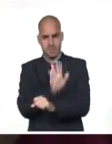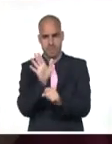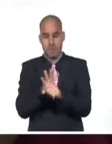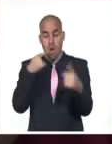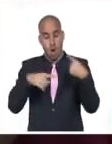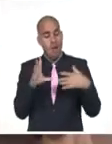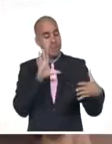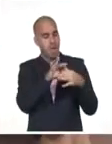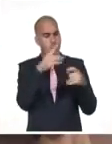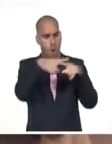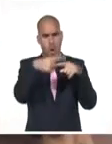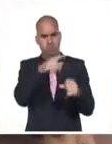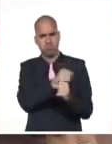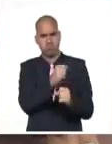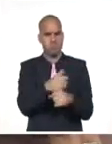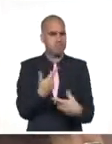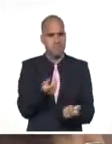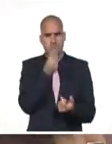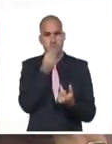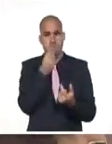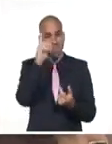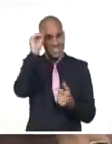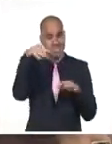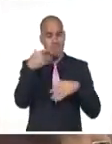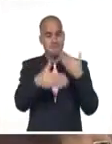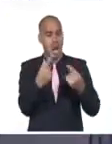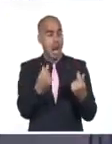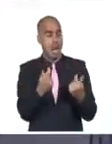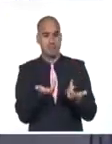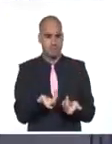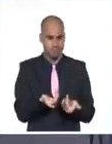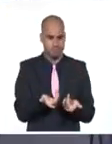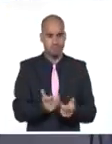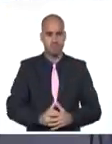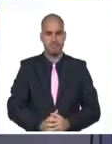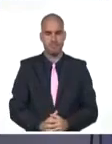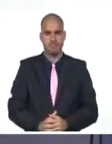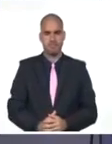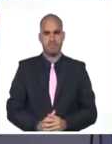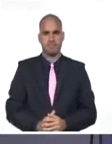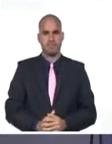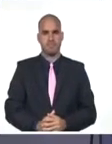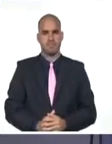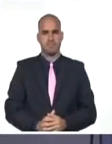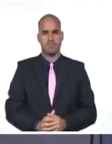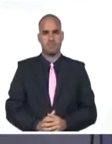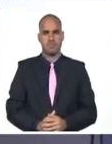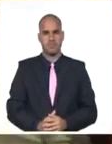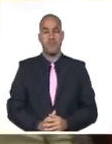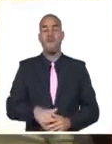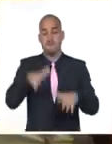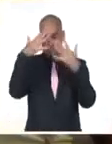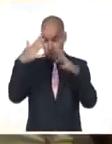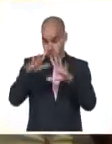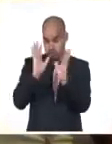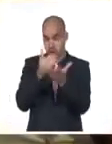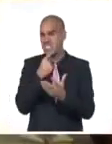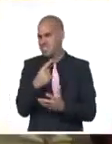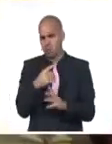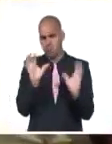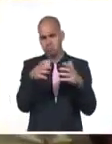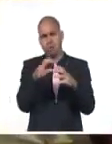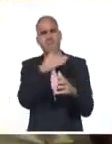diversos sectores para superar la crisis económica. En el reconocimiento a las FARC, Morales Ojeda las calificó como